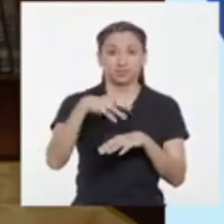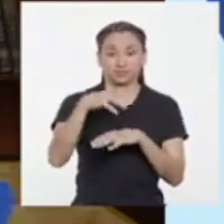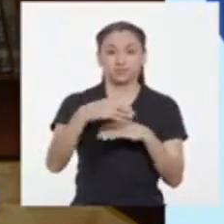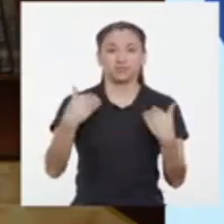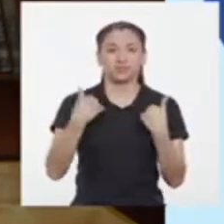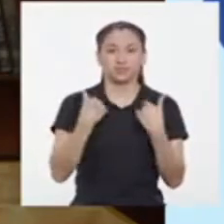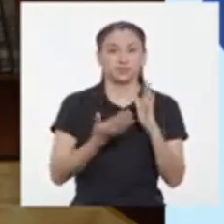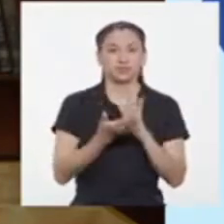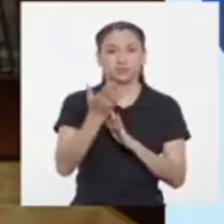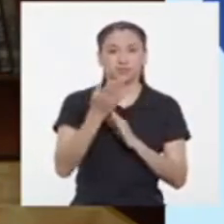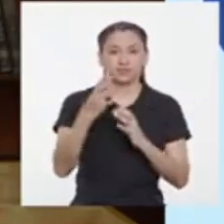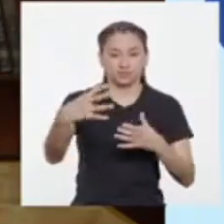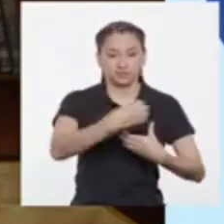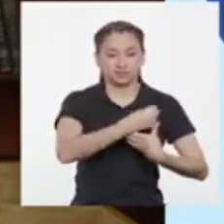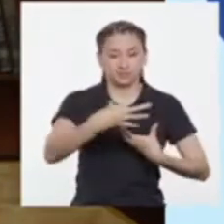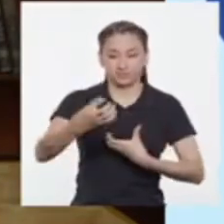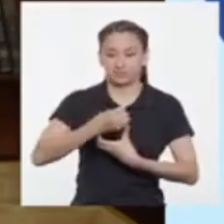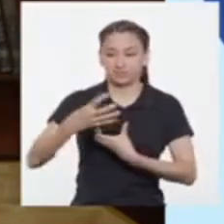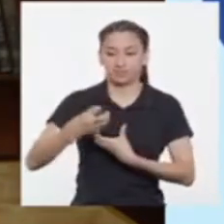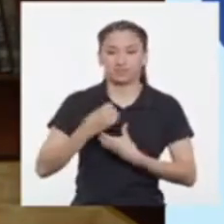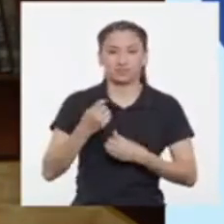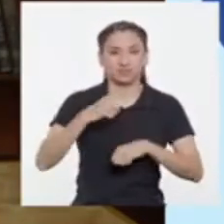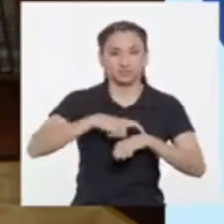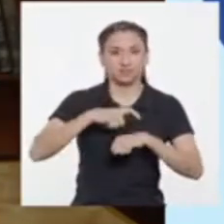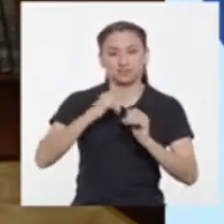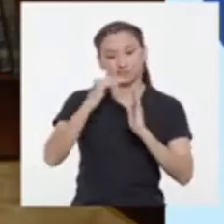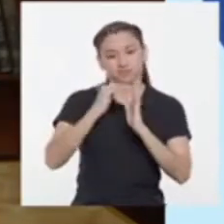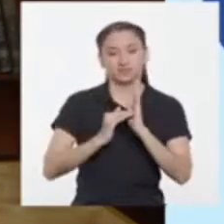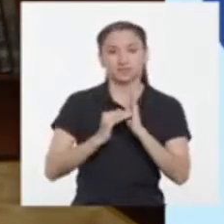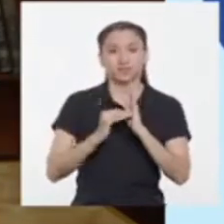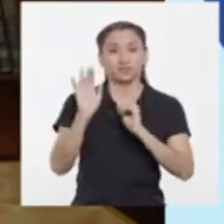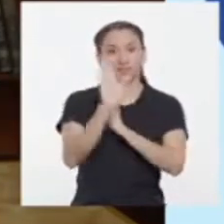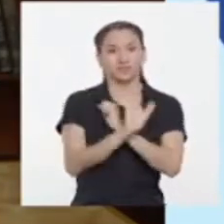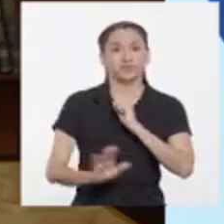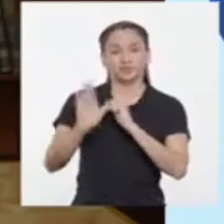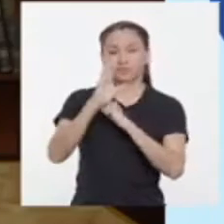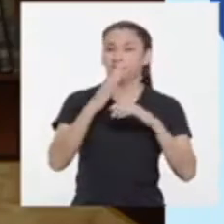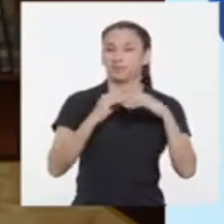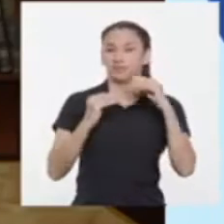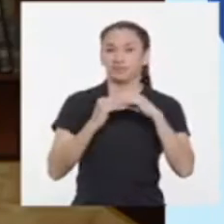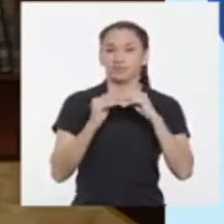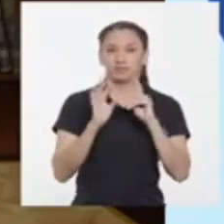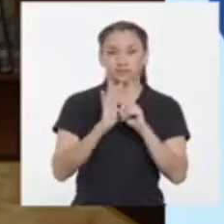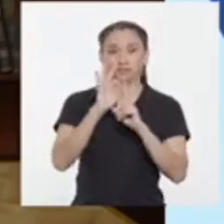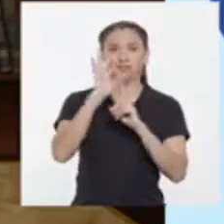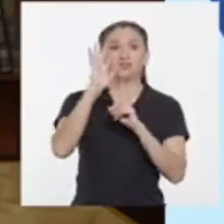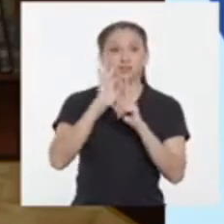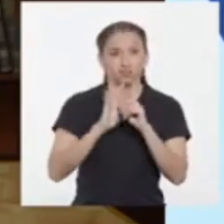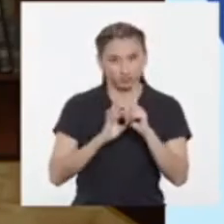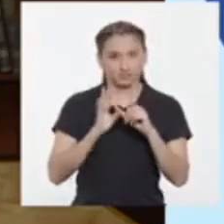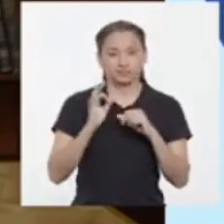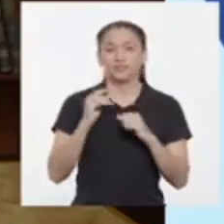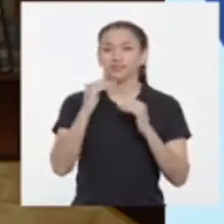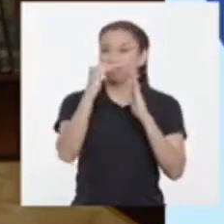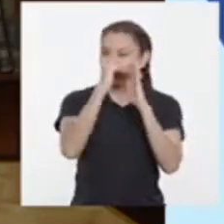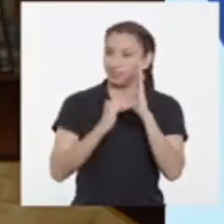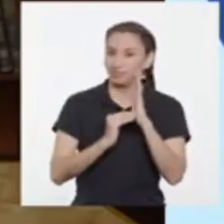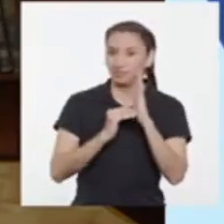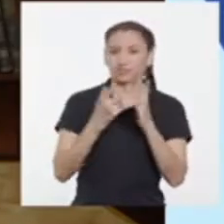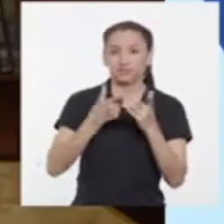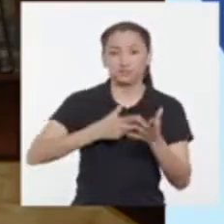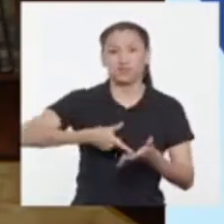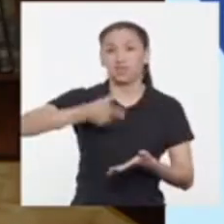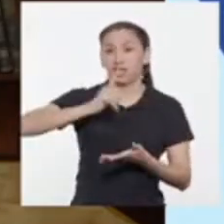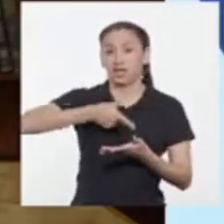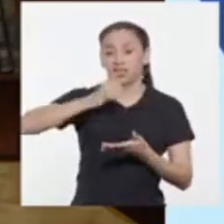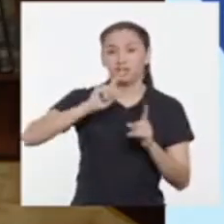permite obtener más cosechas en menor tiempo, proteger los frutos ante las bajas y altas temperaturas, reducir